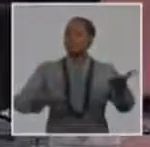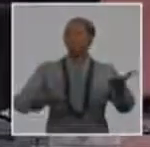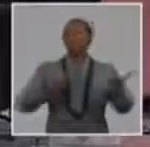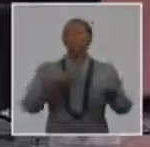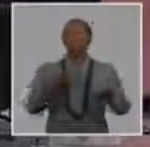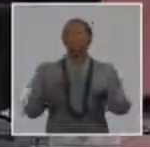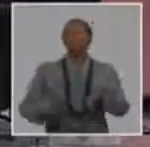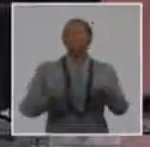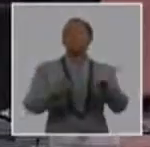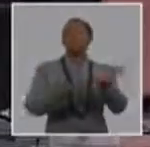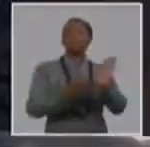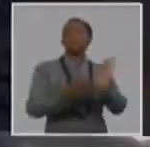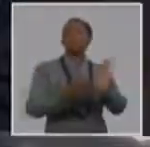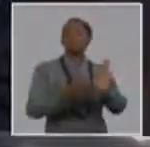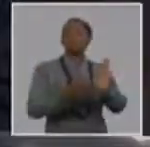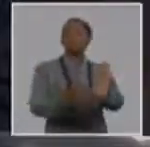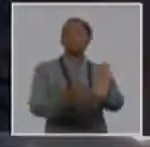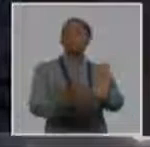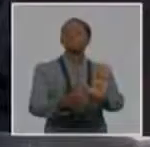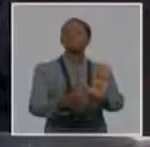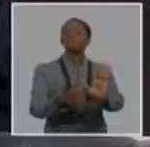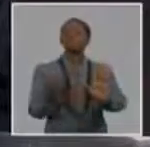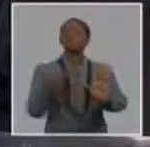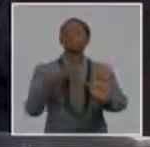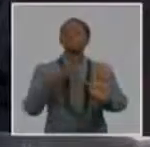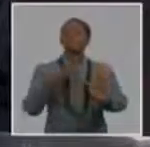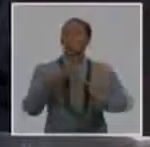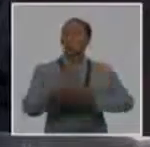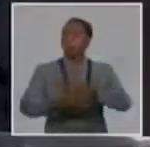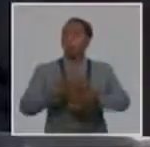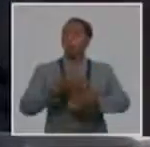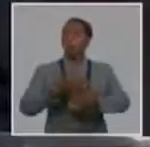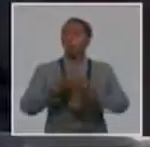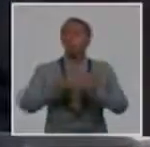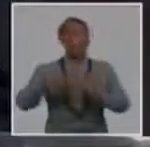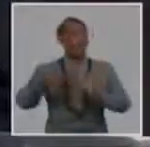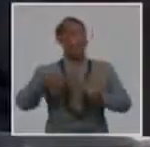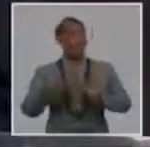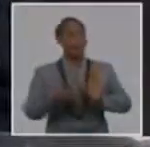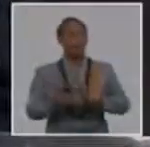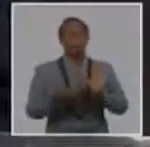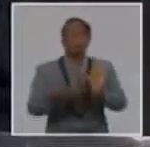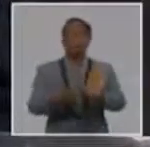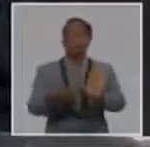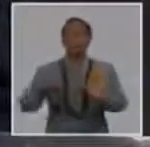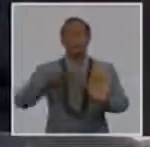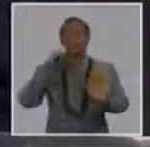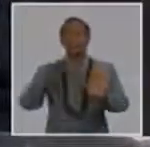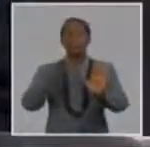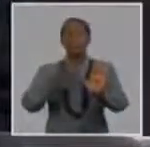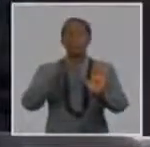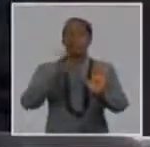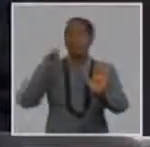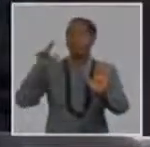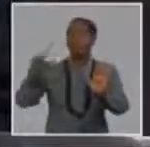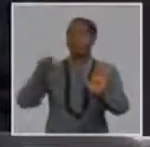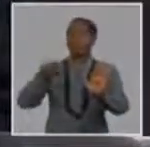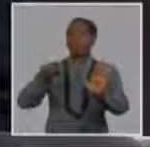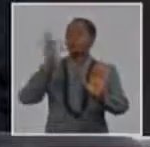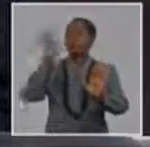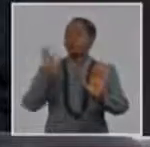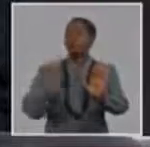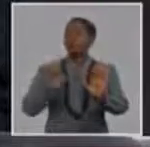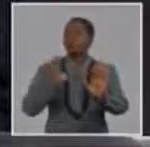más complicado, hay que pedir licencia, pasar por un proceso complejo, pero sí podemos proteger nuestros objetos de invención y de